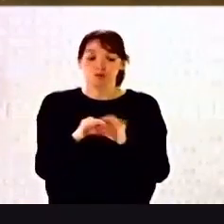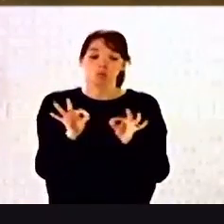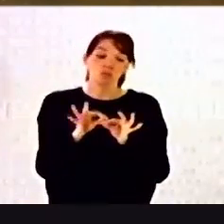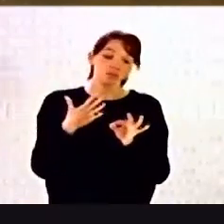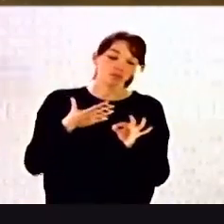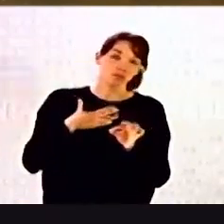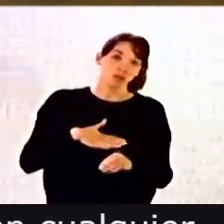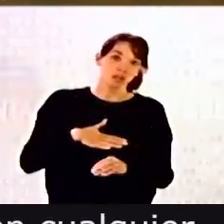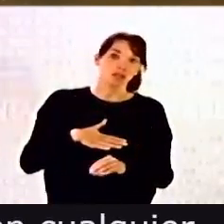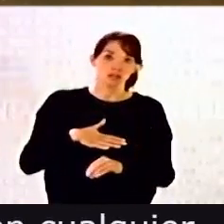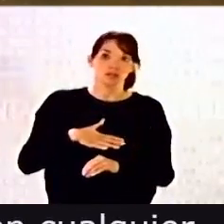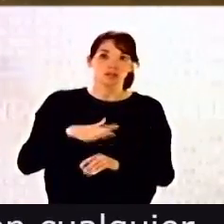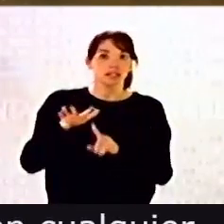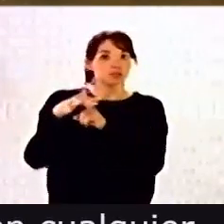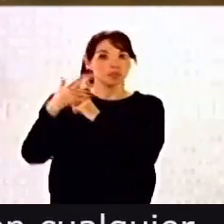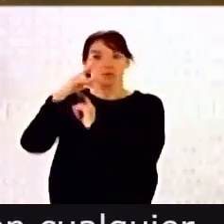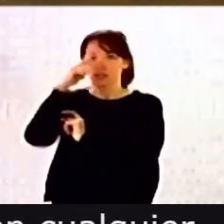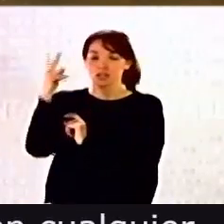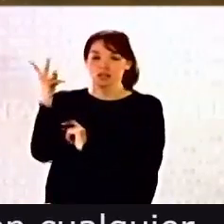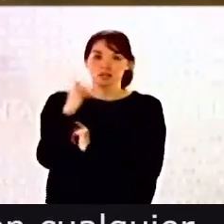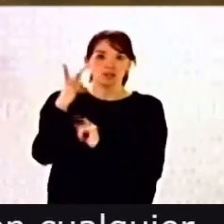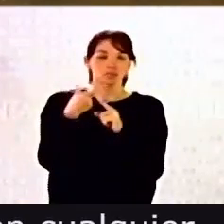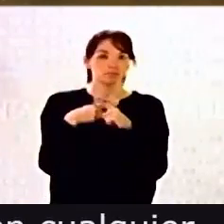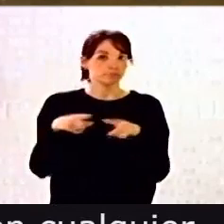Afortunadamente no estamos en la situación de Madrid.